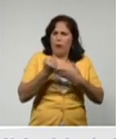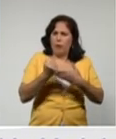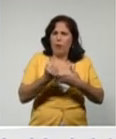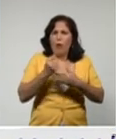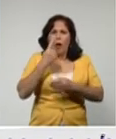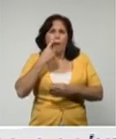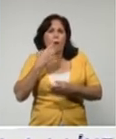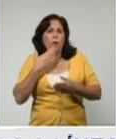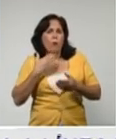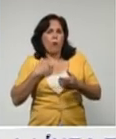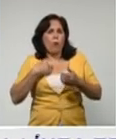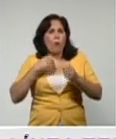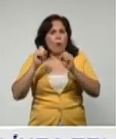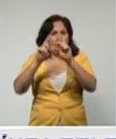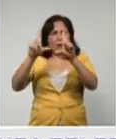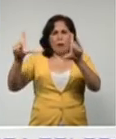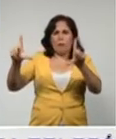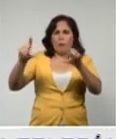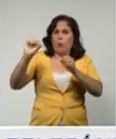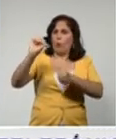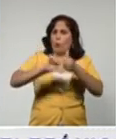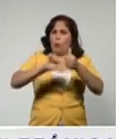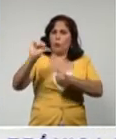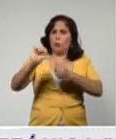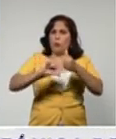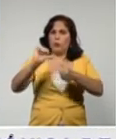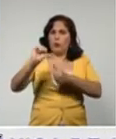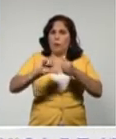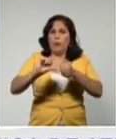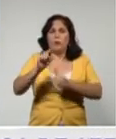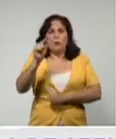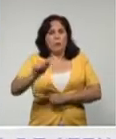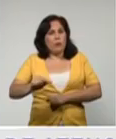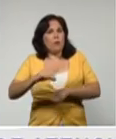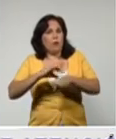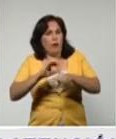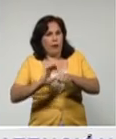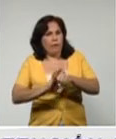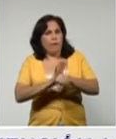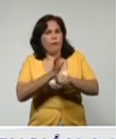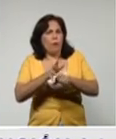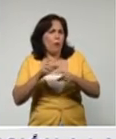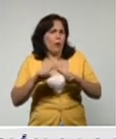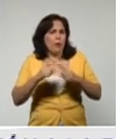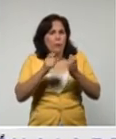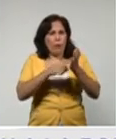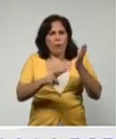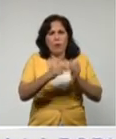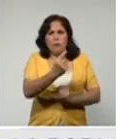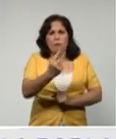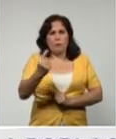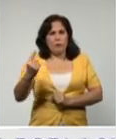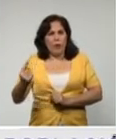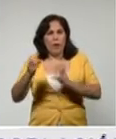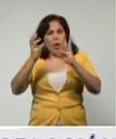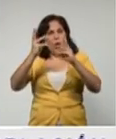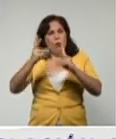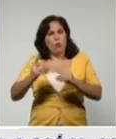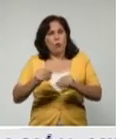sido el comportamiento de los casos por provincias, por número de